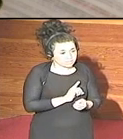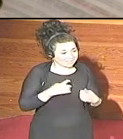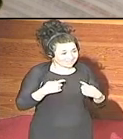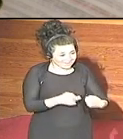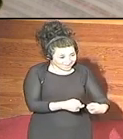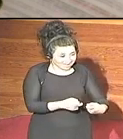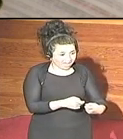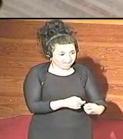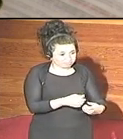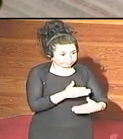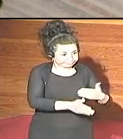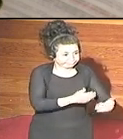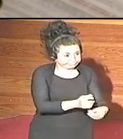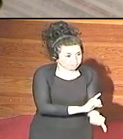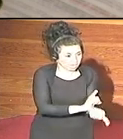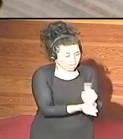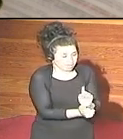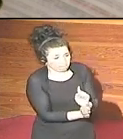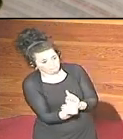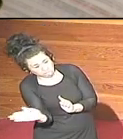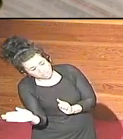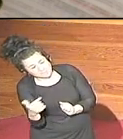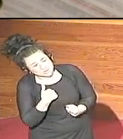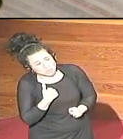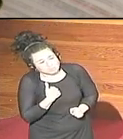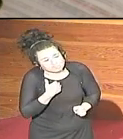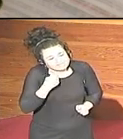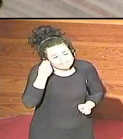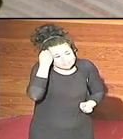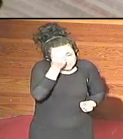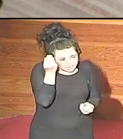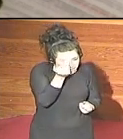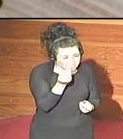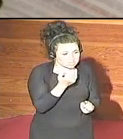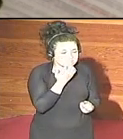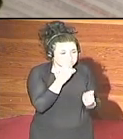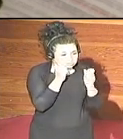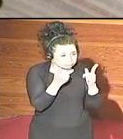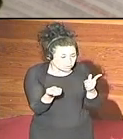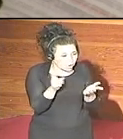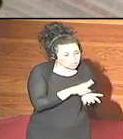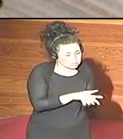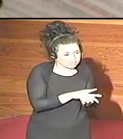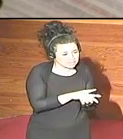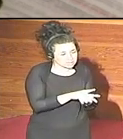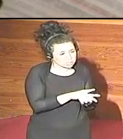guerra. Pero mi impresión es que si se despertaran serían tal vez